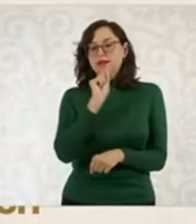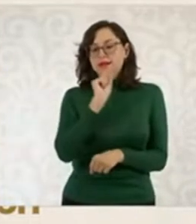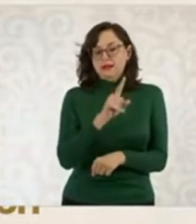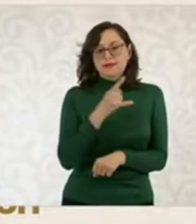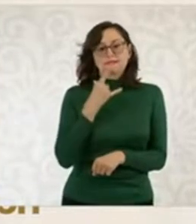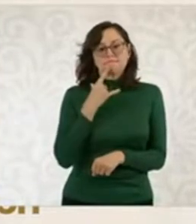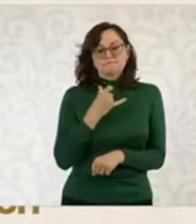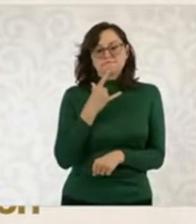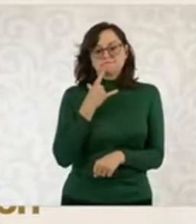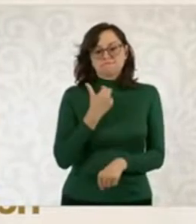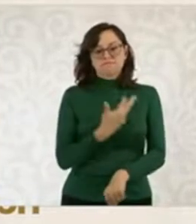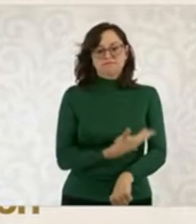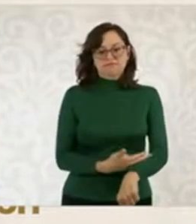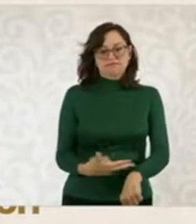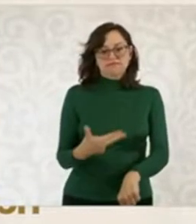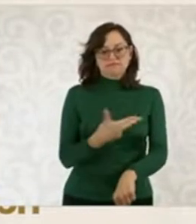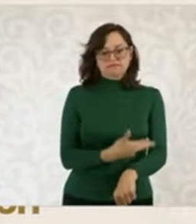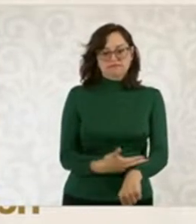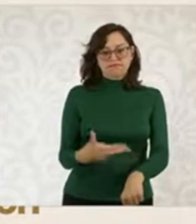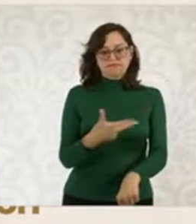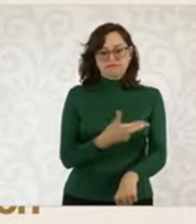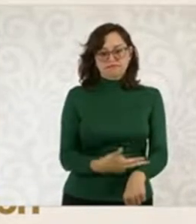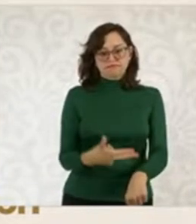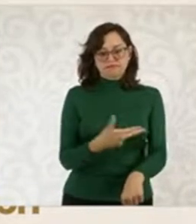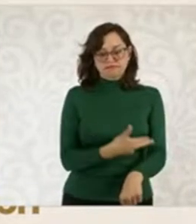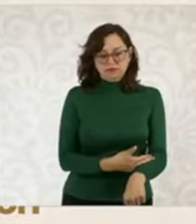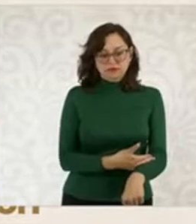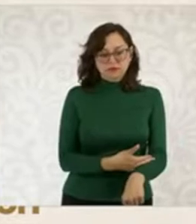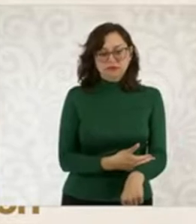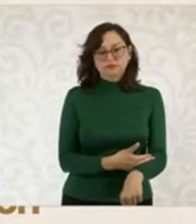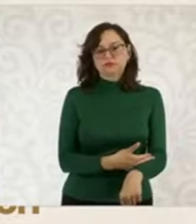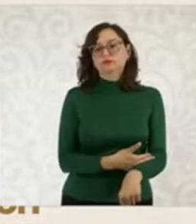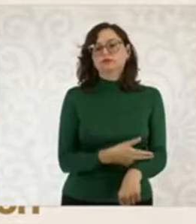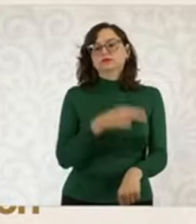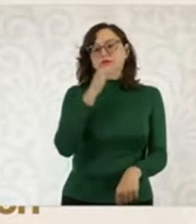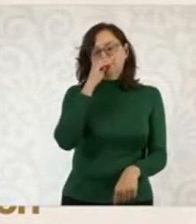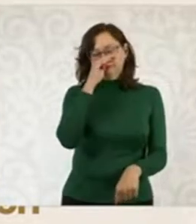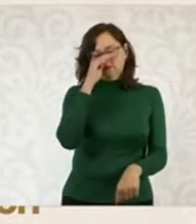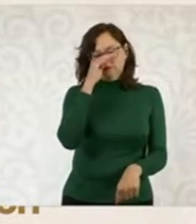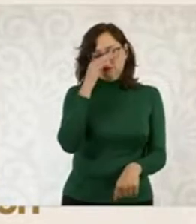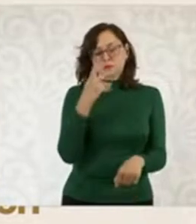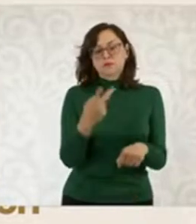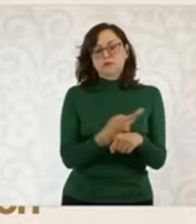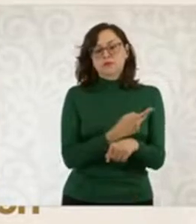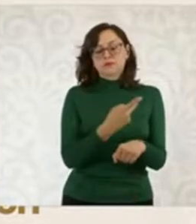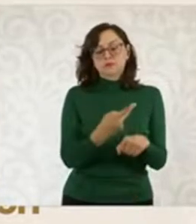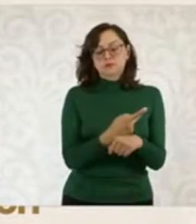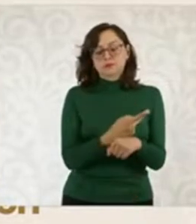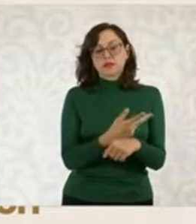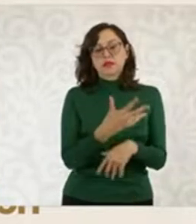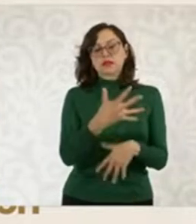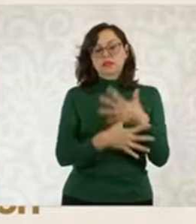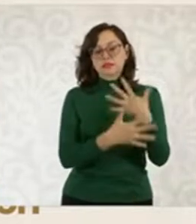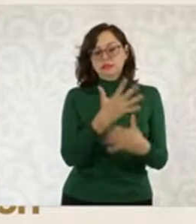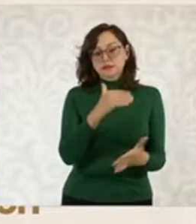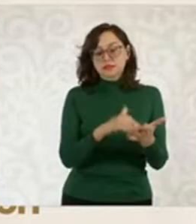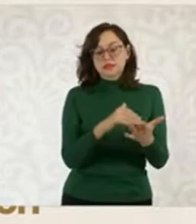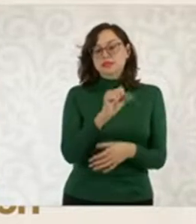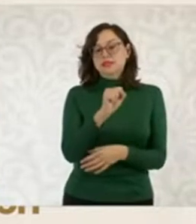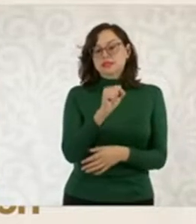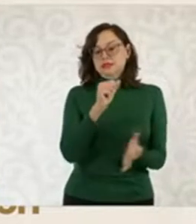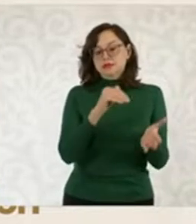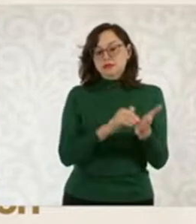legislar esto, pues no solamente son muy menores los números que vemos, 15,000, 60,000